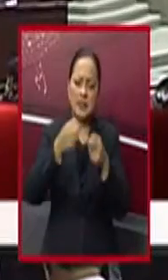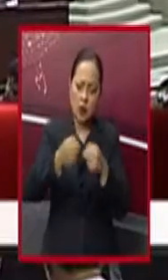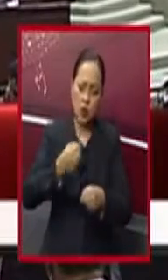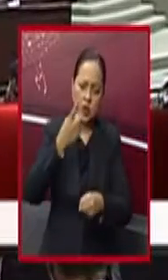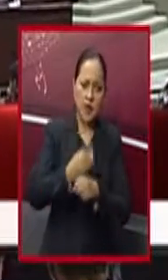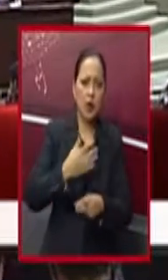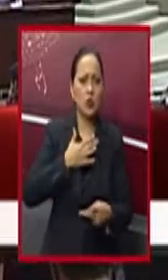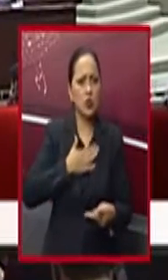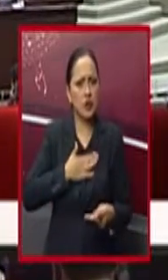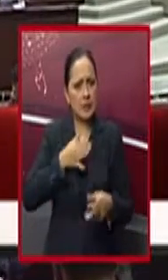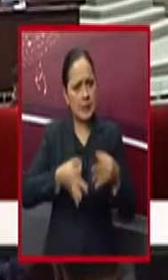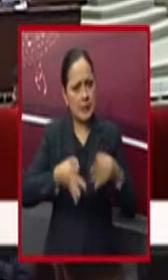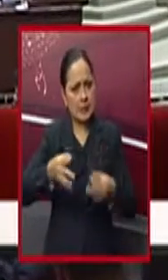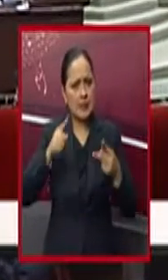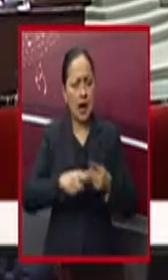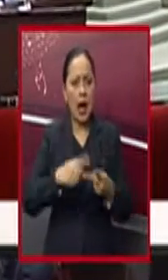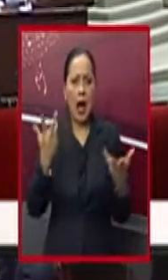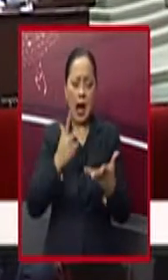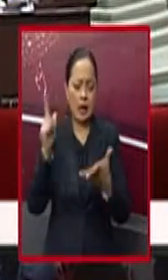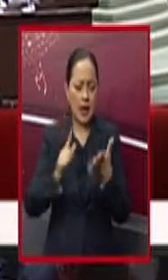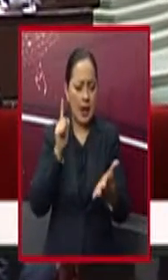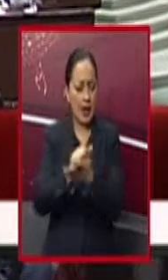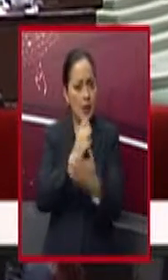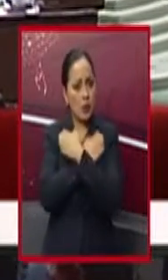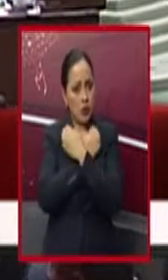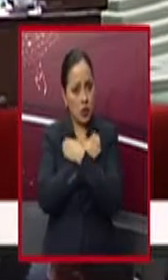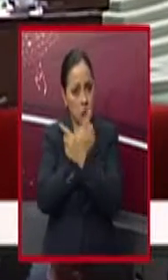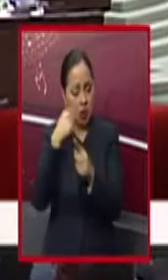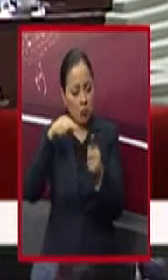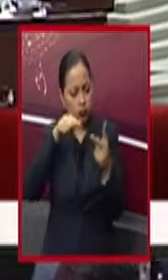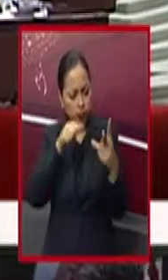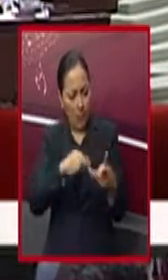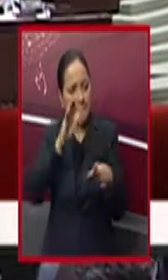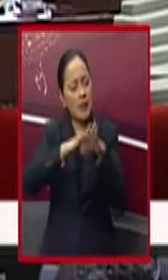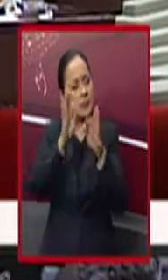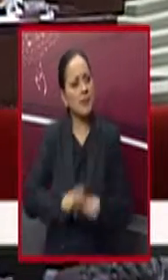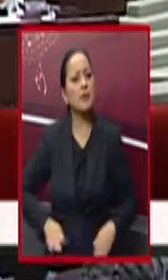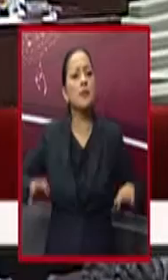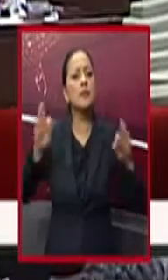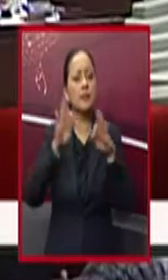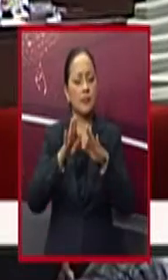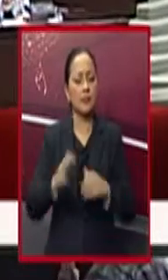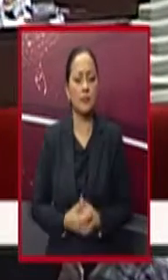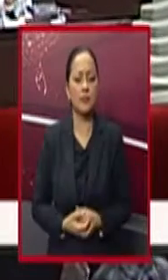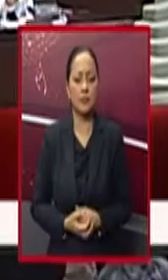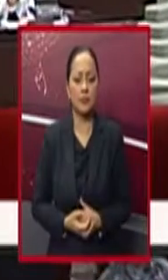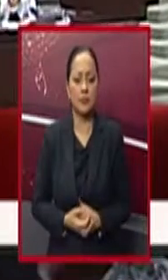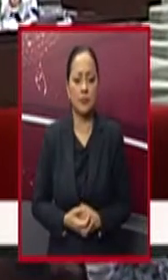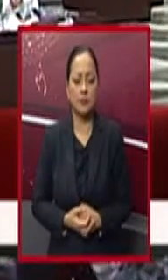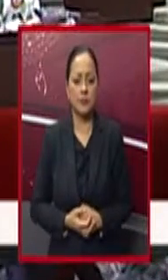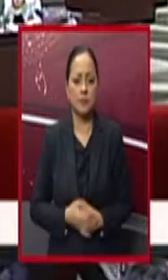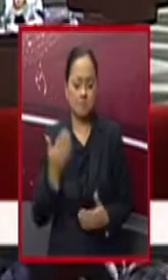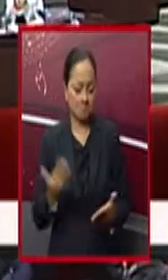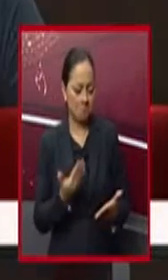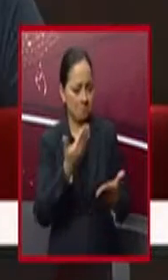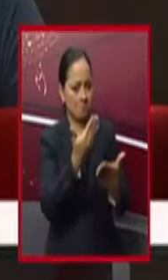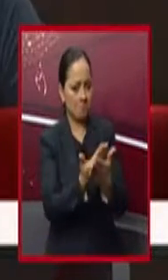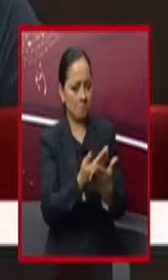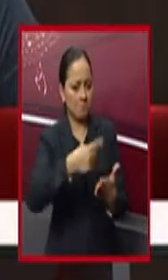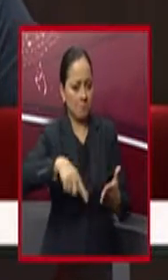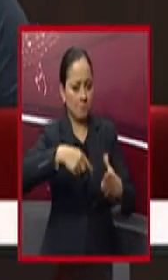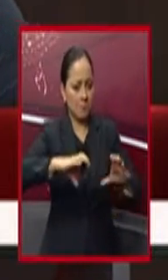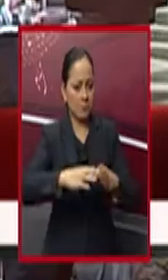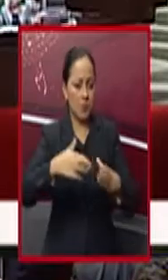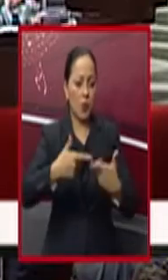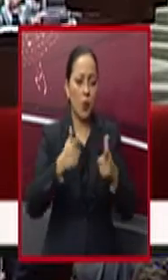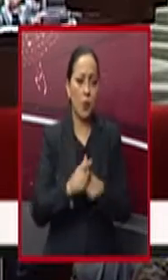seguridad, justicia y la aplicación de la reforma educativa parte de sus prioridades. Con su venia, las propuestas legislativas de Nueva